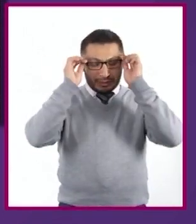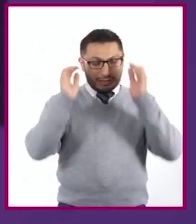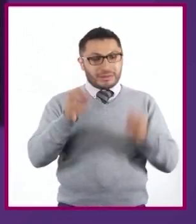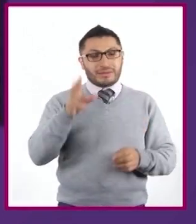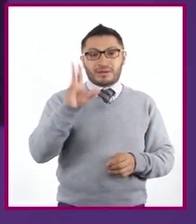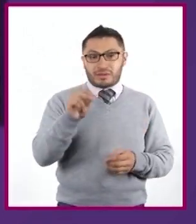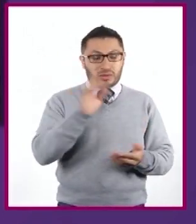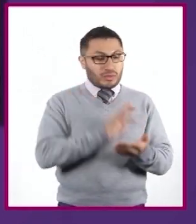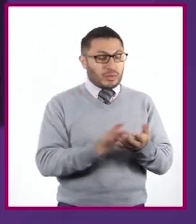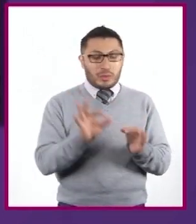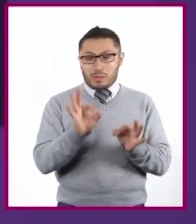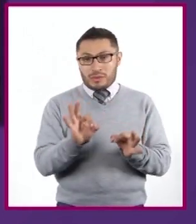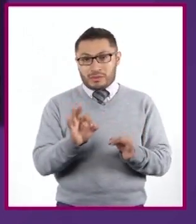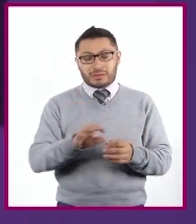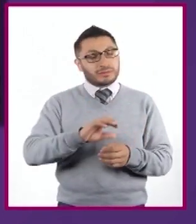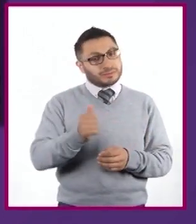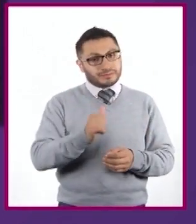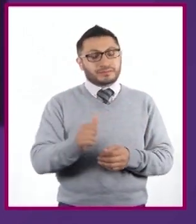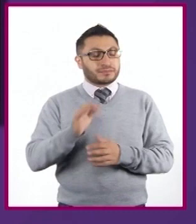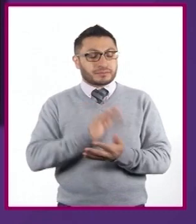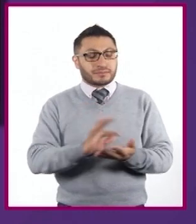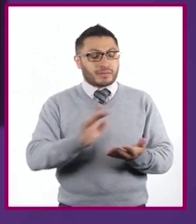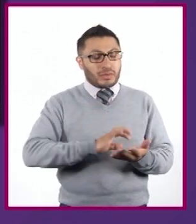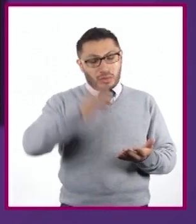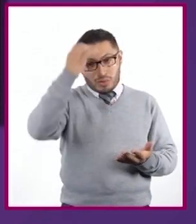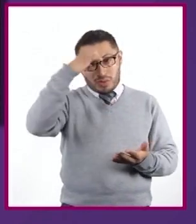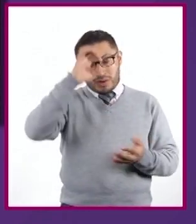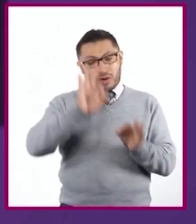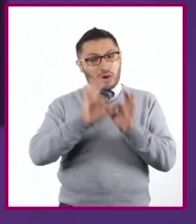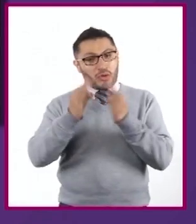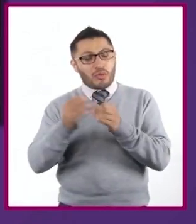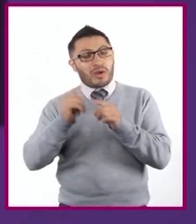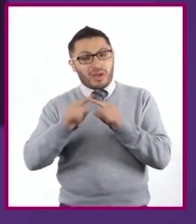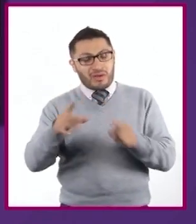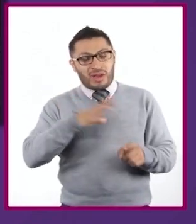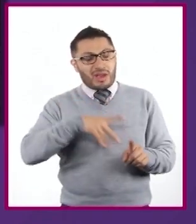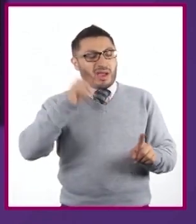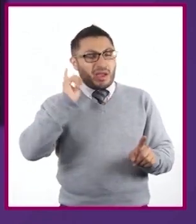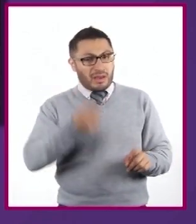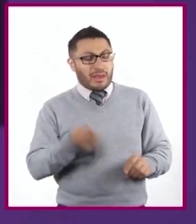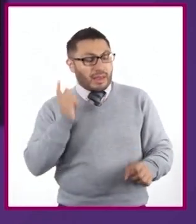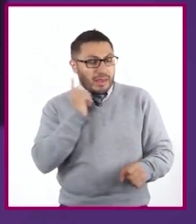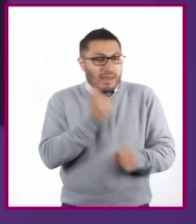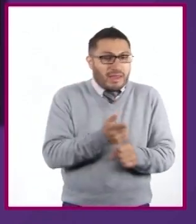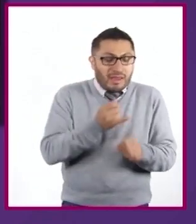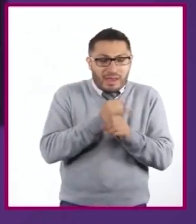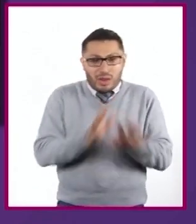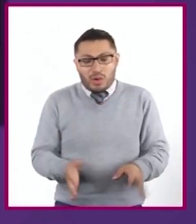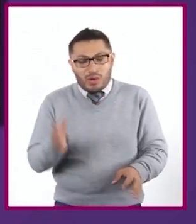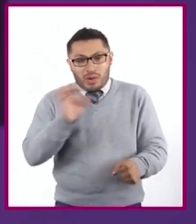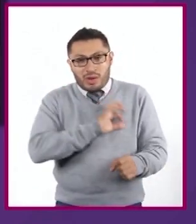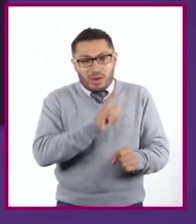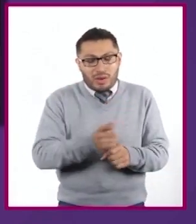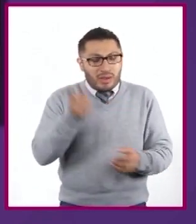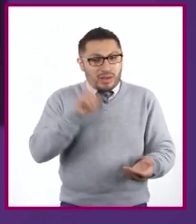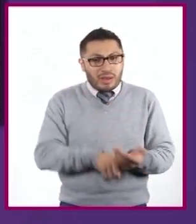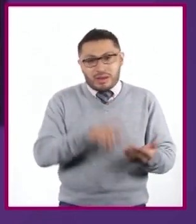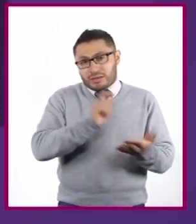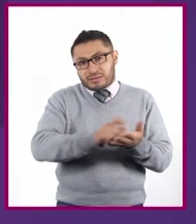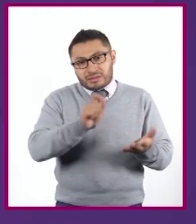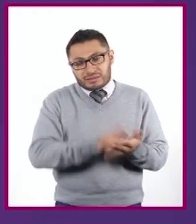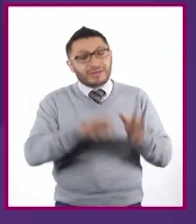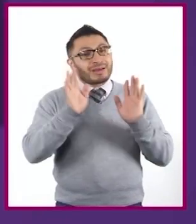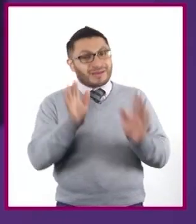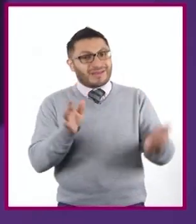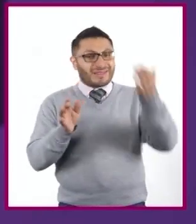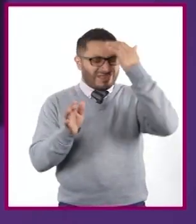detalladamente. La lectura de exploración es otra estrategia que consiste en encontrar información específica en un texto que ya se